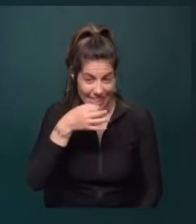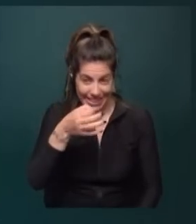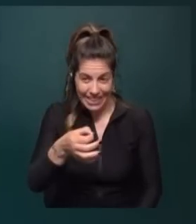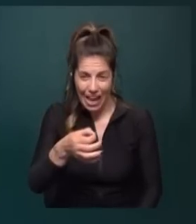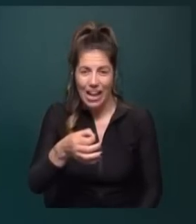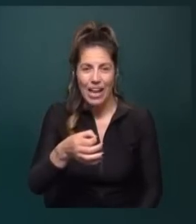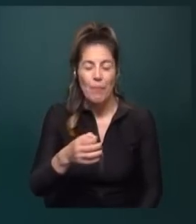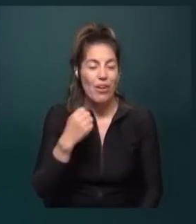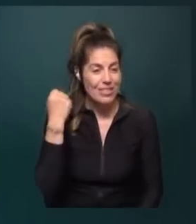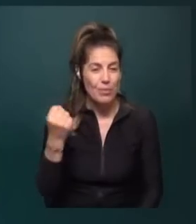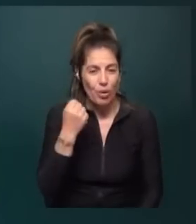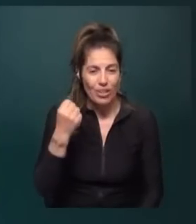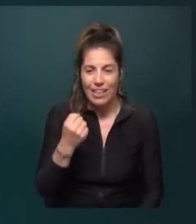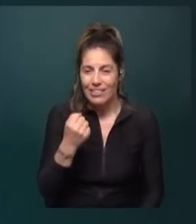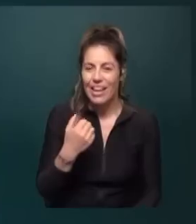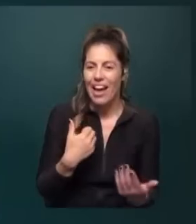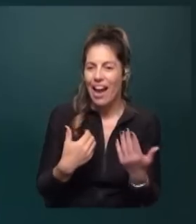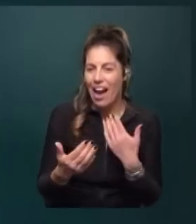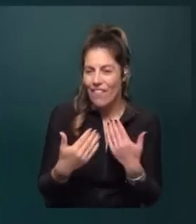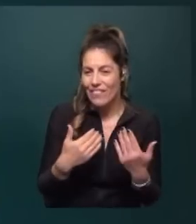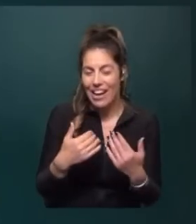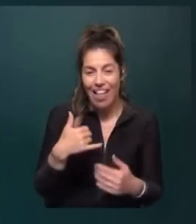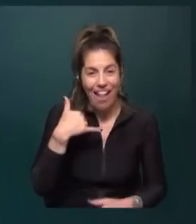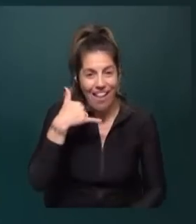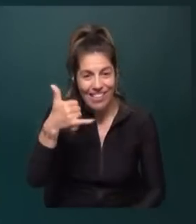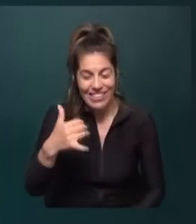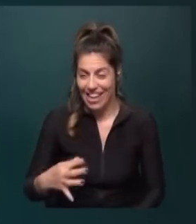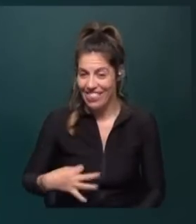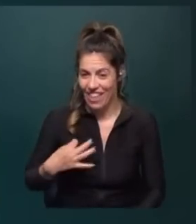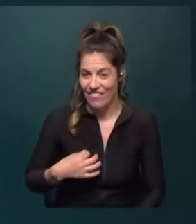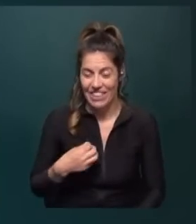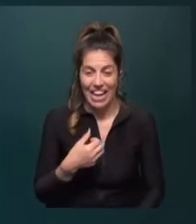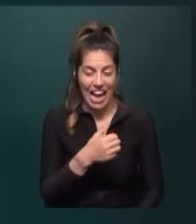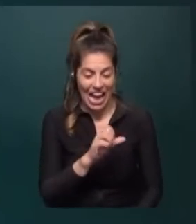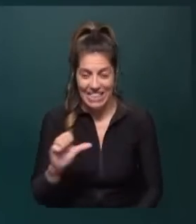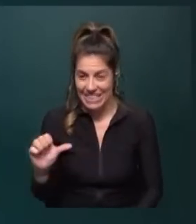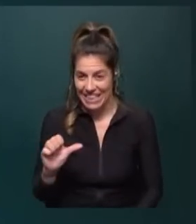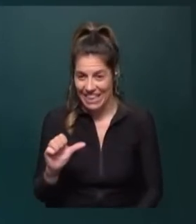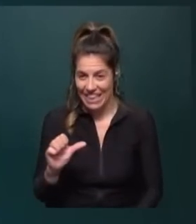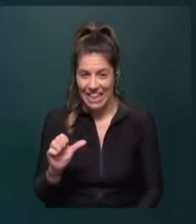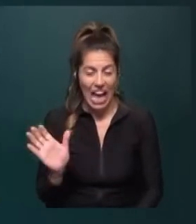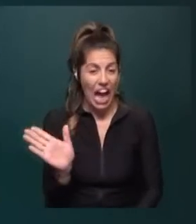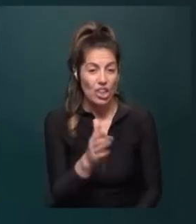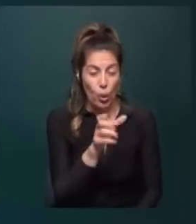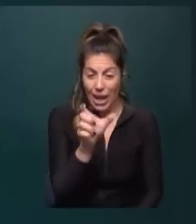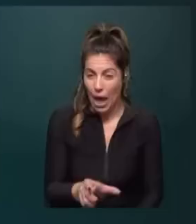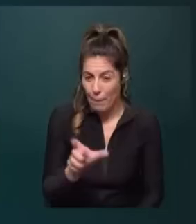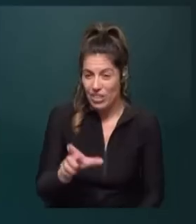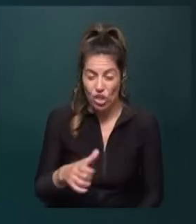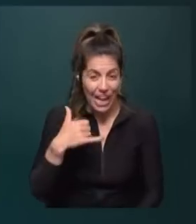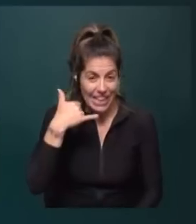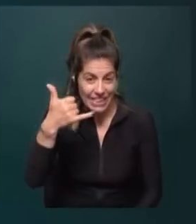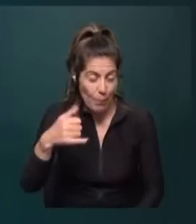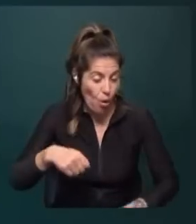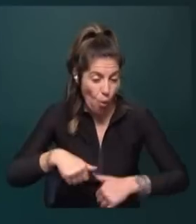mencionando pero es importante hablar de las líneas de vida de hace que atienden a todas las personas que llamen en cualquier